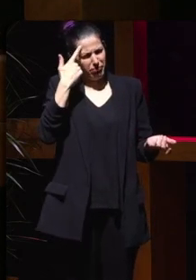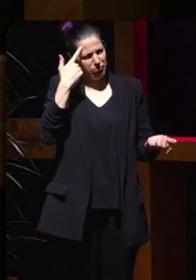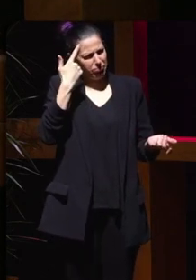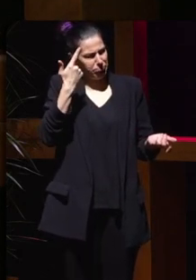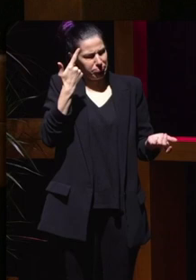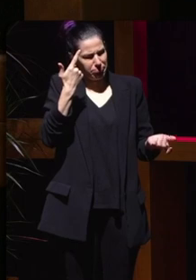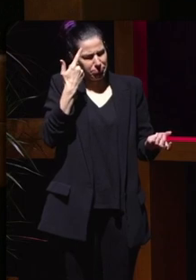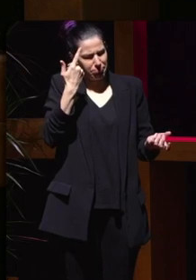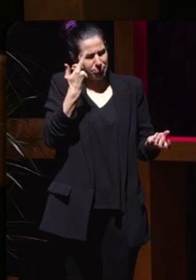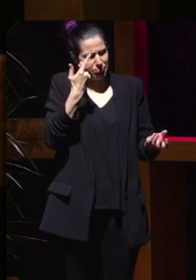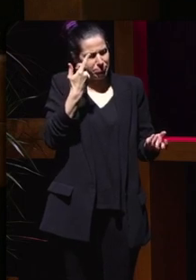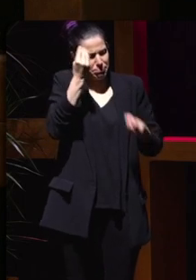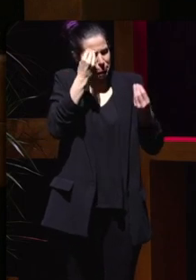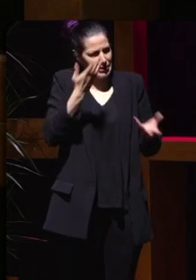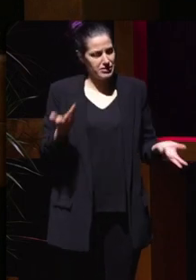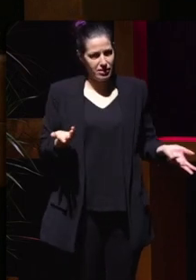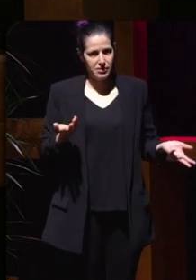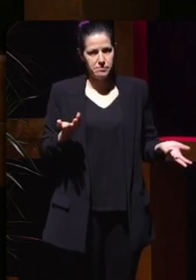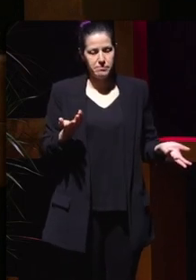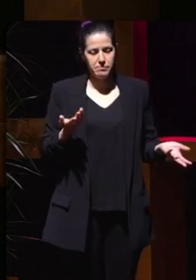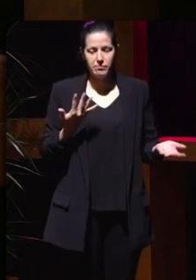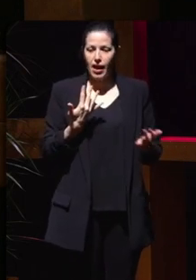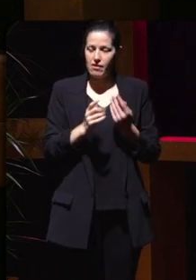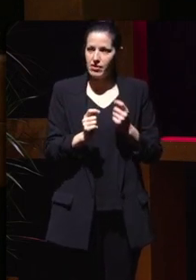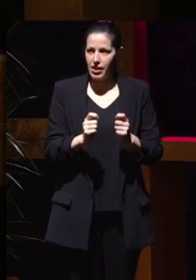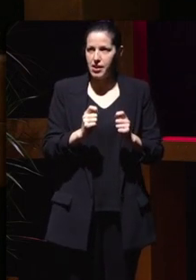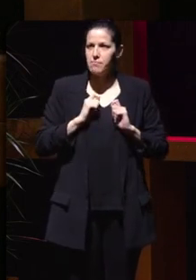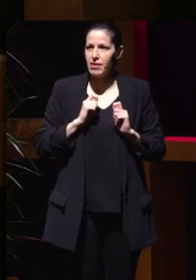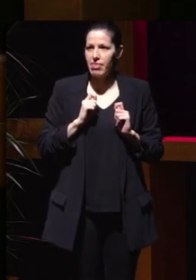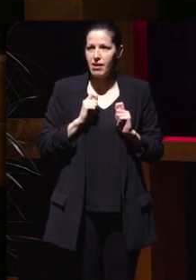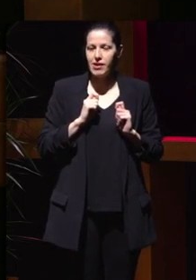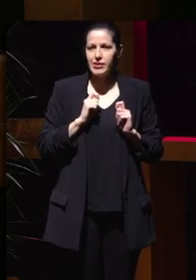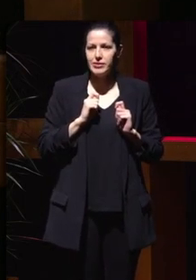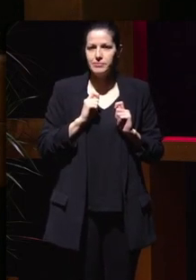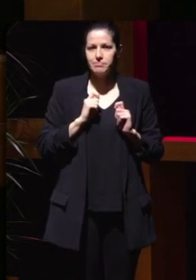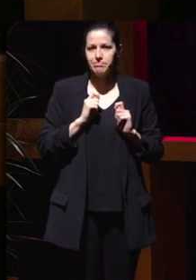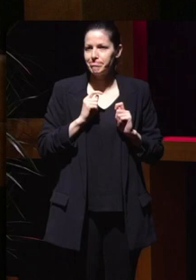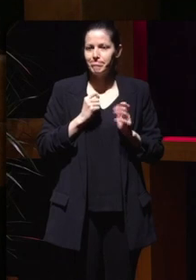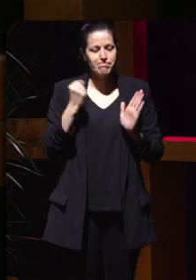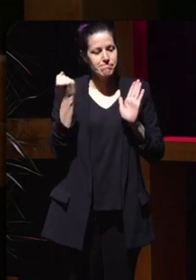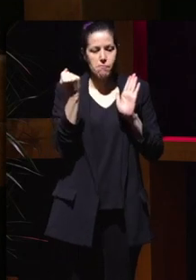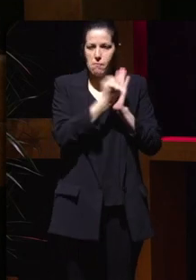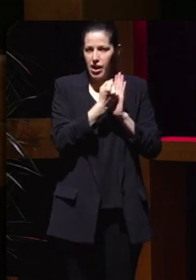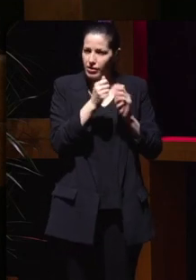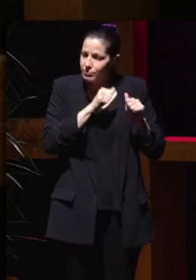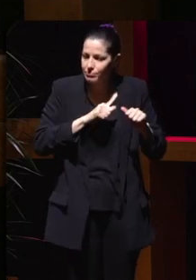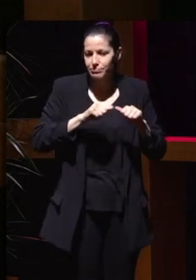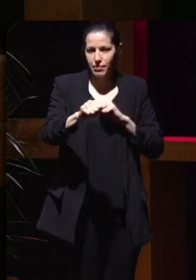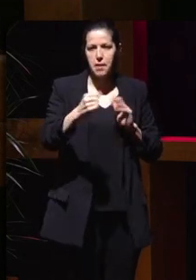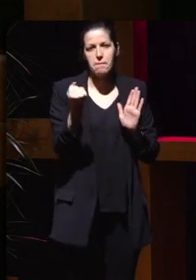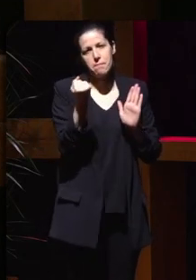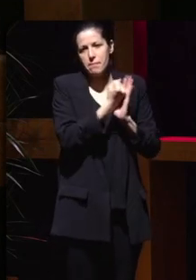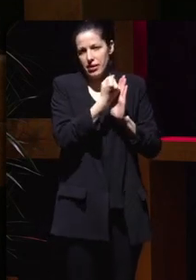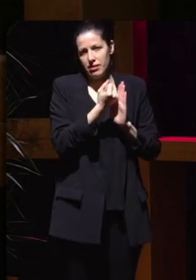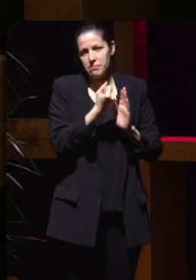se convertió en unos tips para mí y para las niñas colegas donde entonces esa es